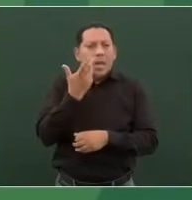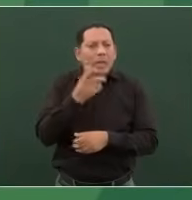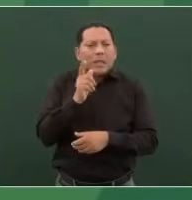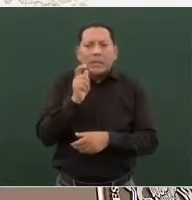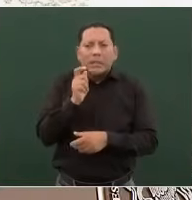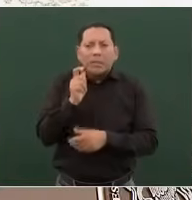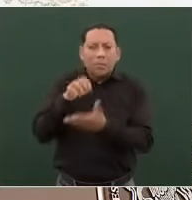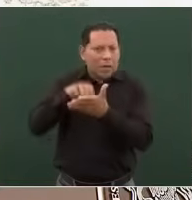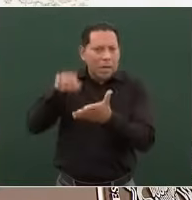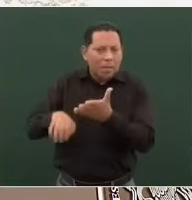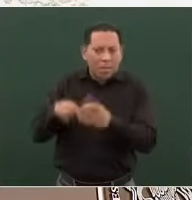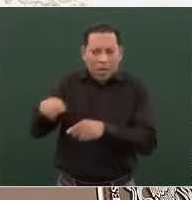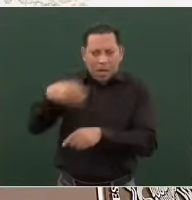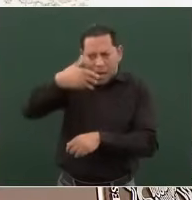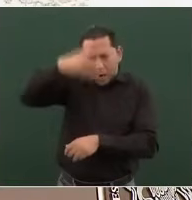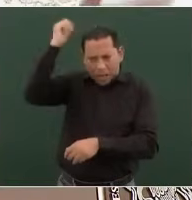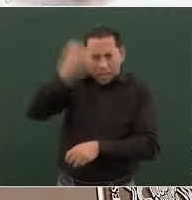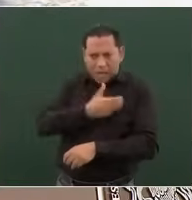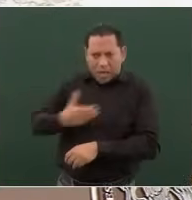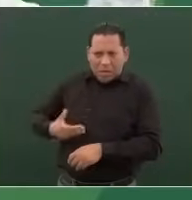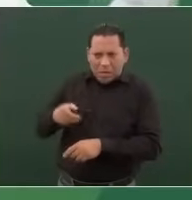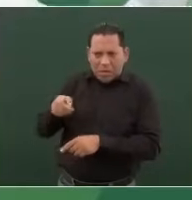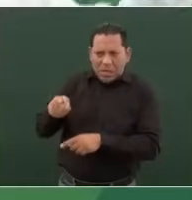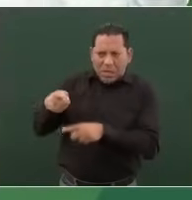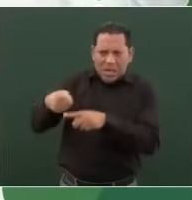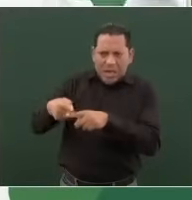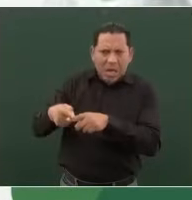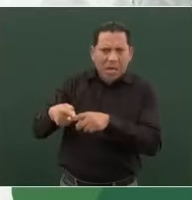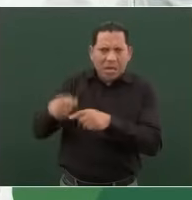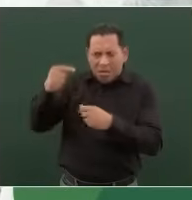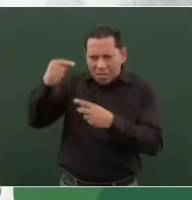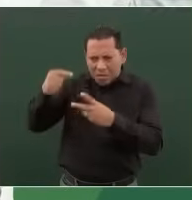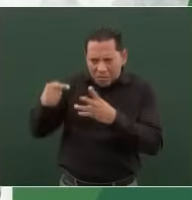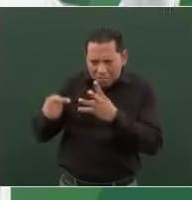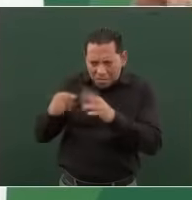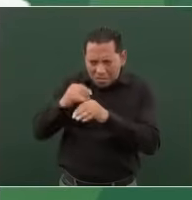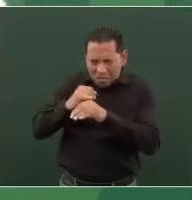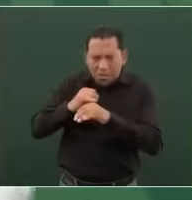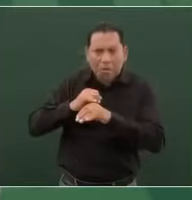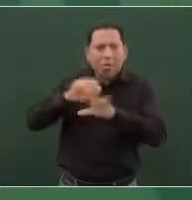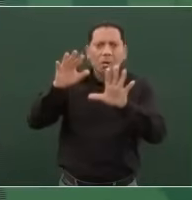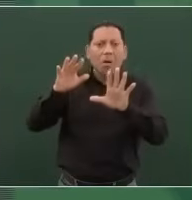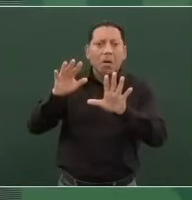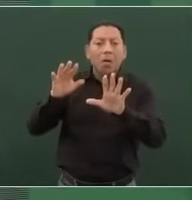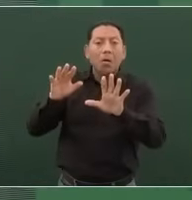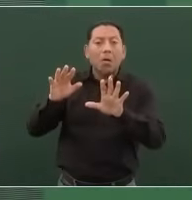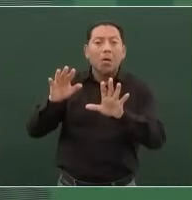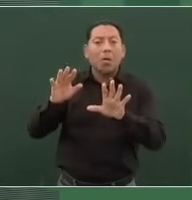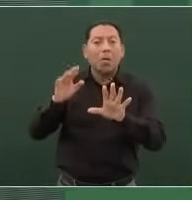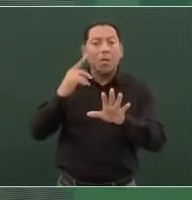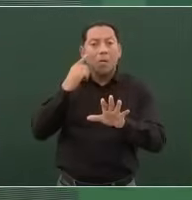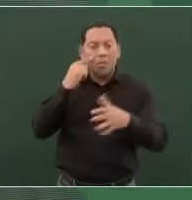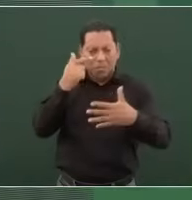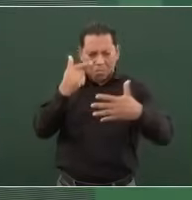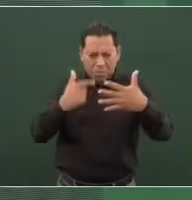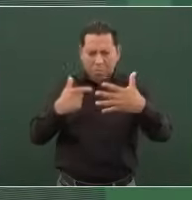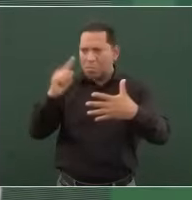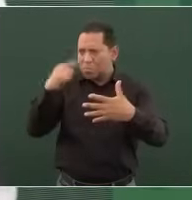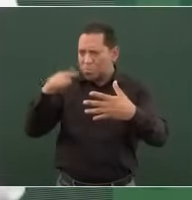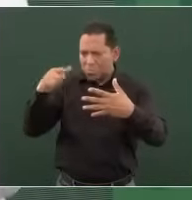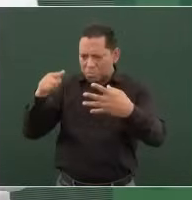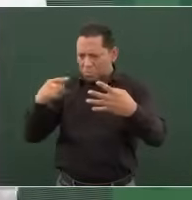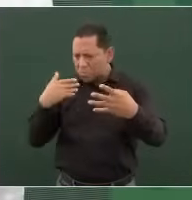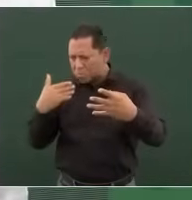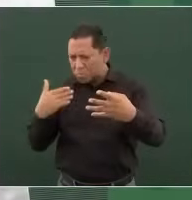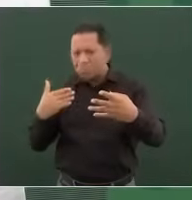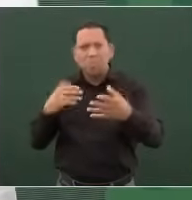De un candidato, de una candidata, pues vean los medios, ¿no? Si no